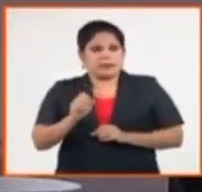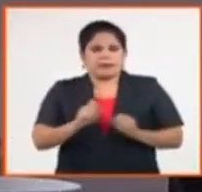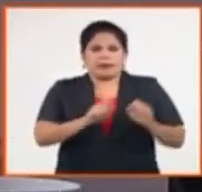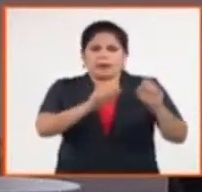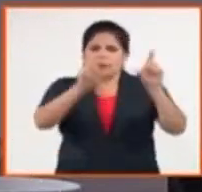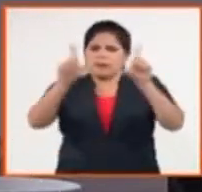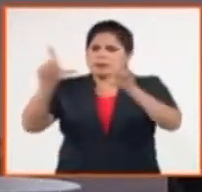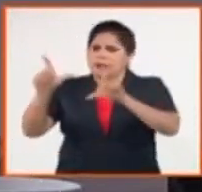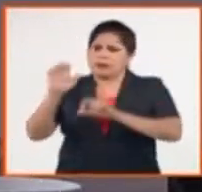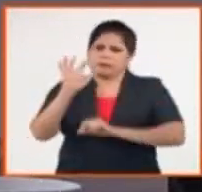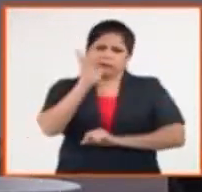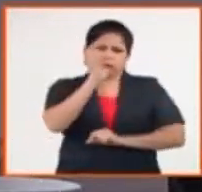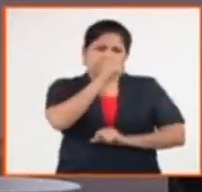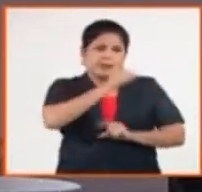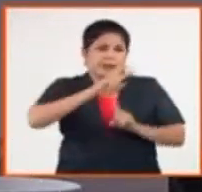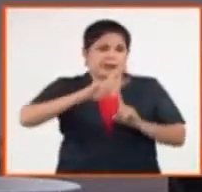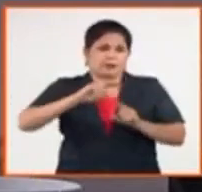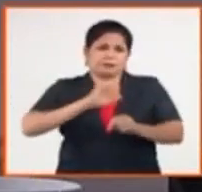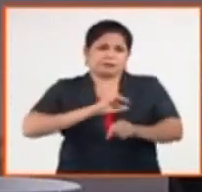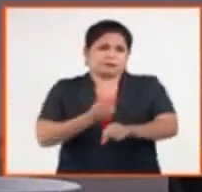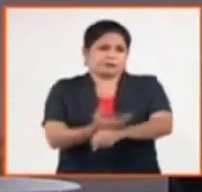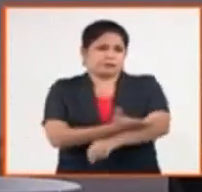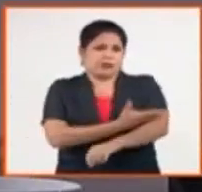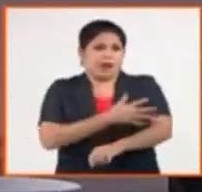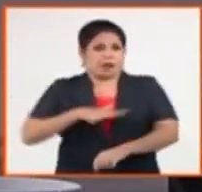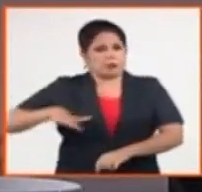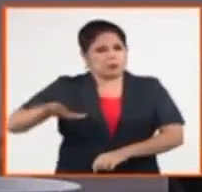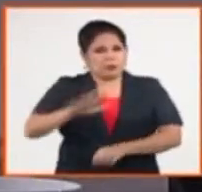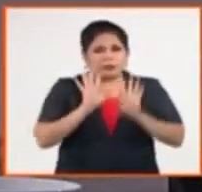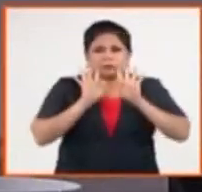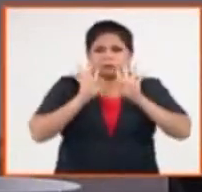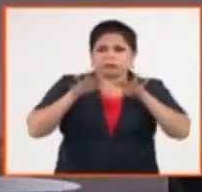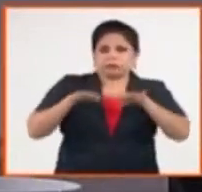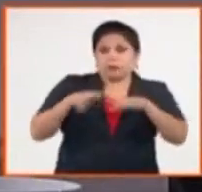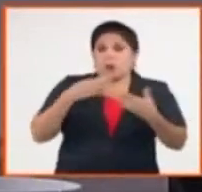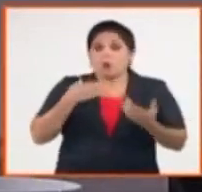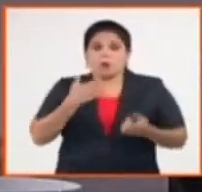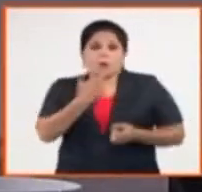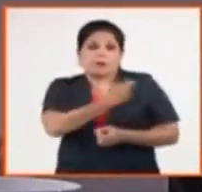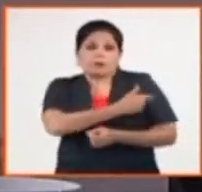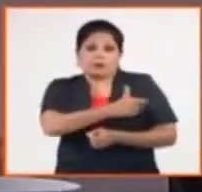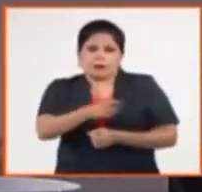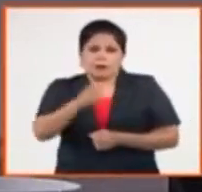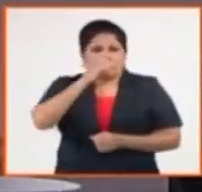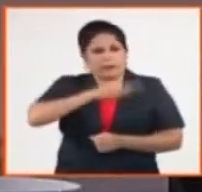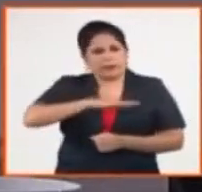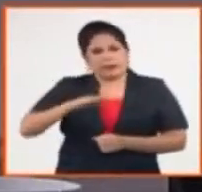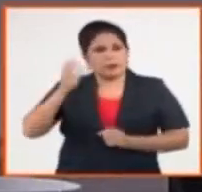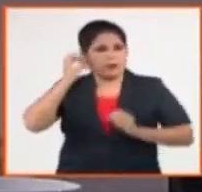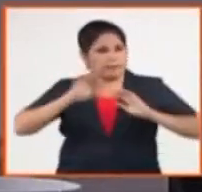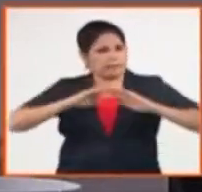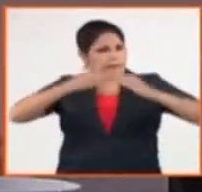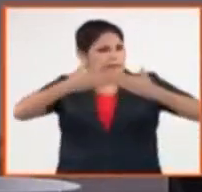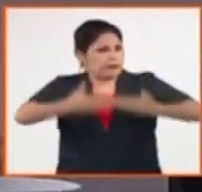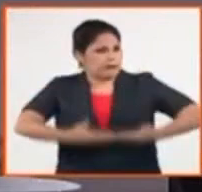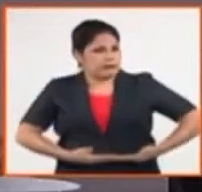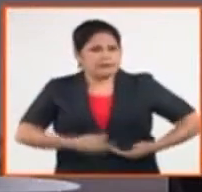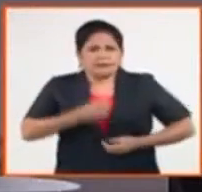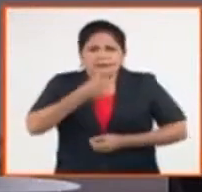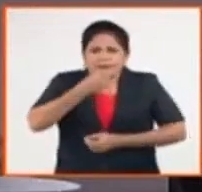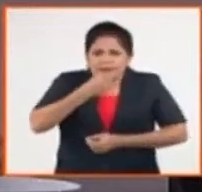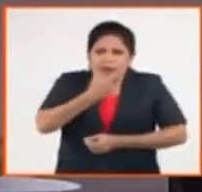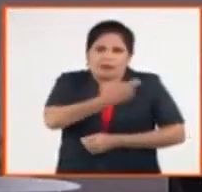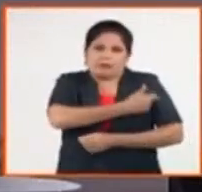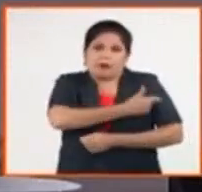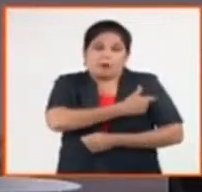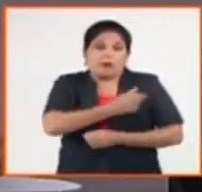en la televisión que nos emociona a todos, ¿no? Sobre el tema de la vacunación de niños, de embarazadas, de los adultos mayores, que